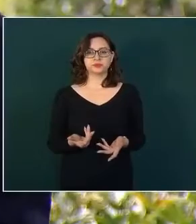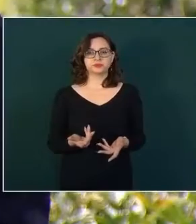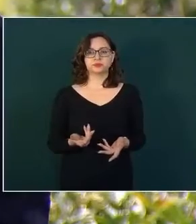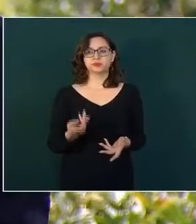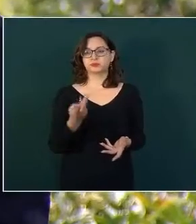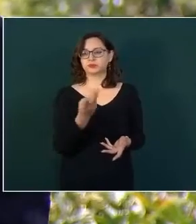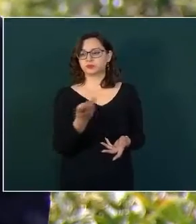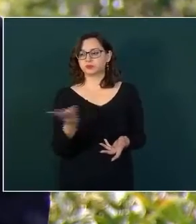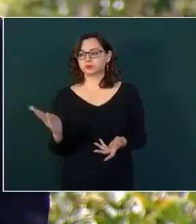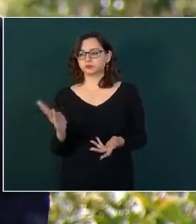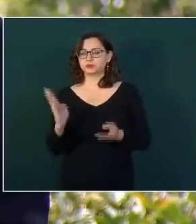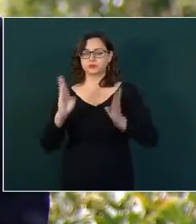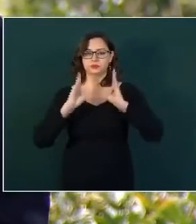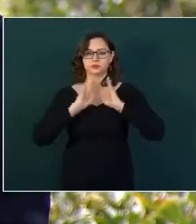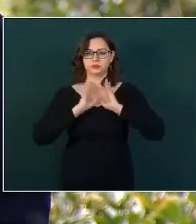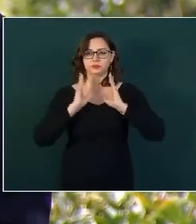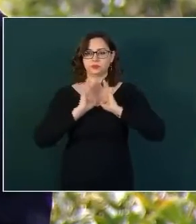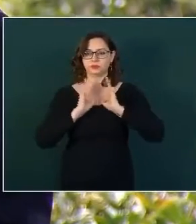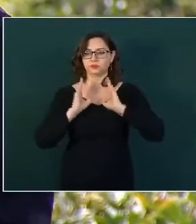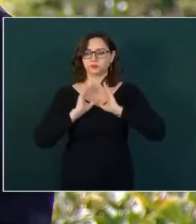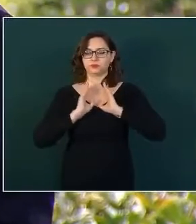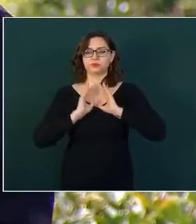estamos también